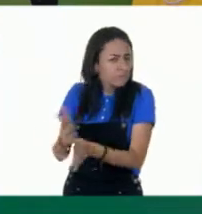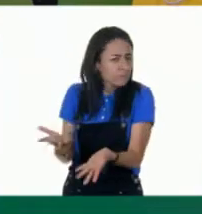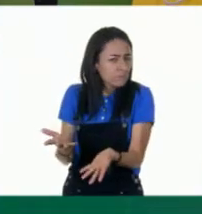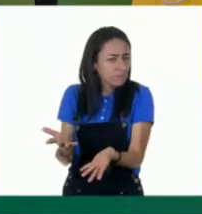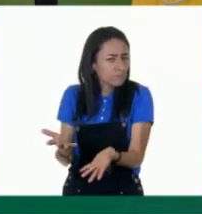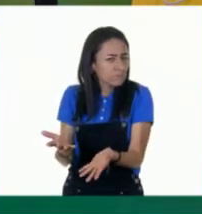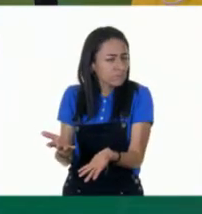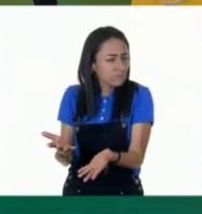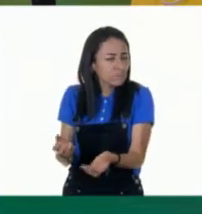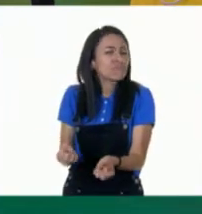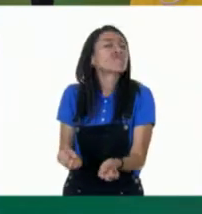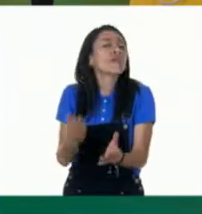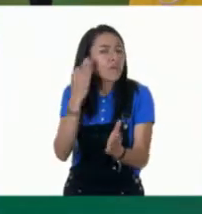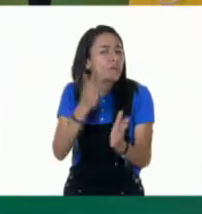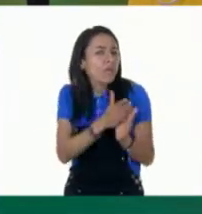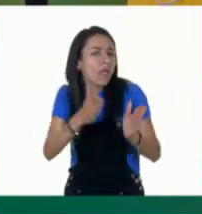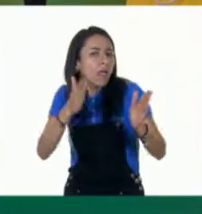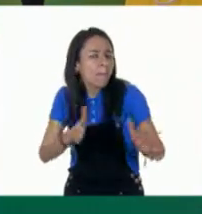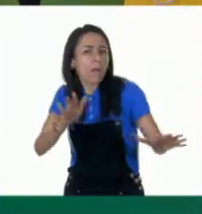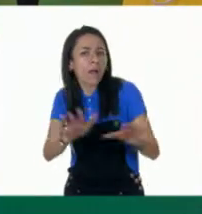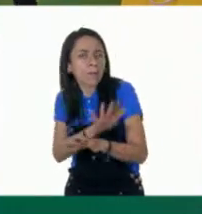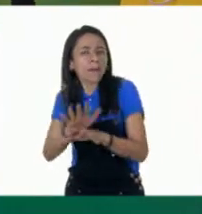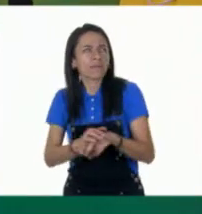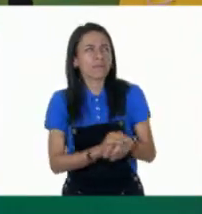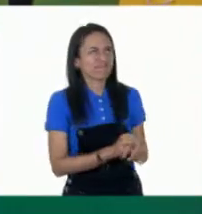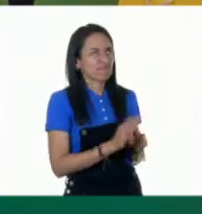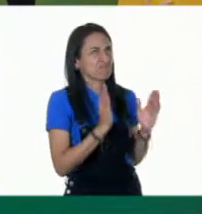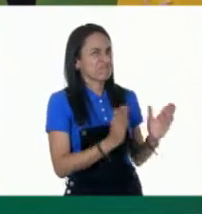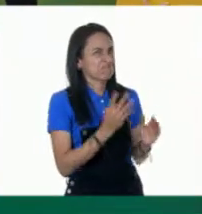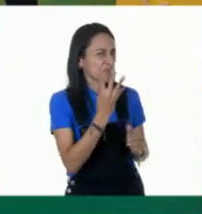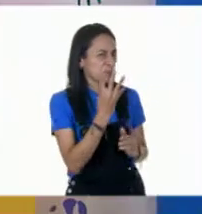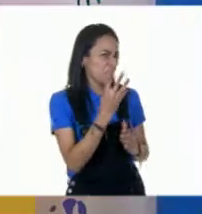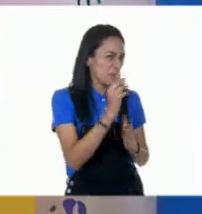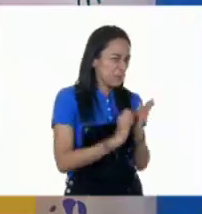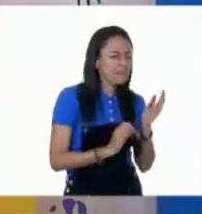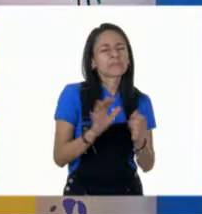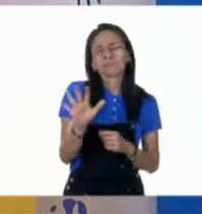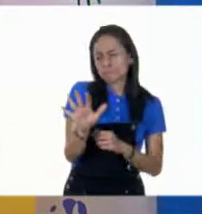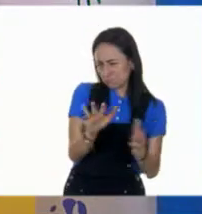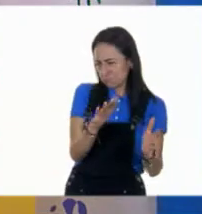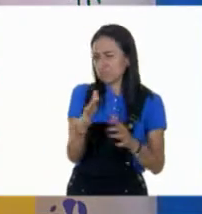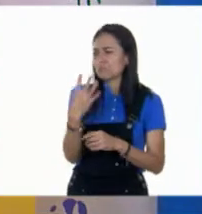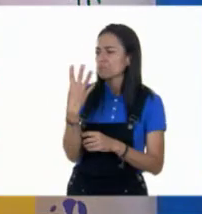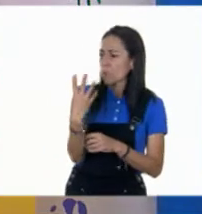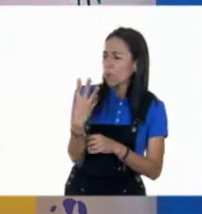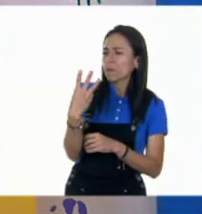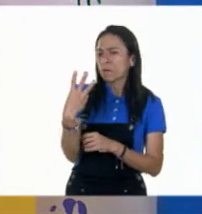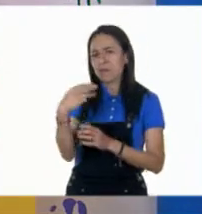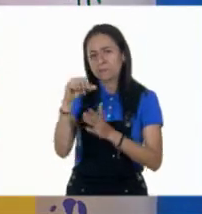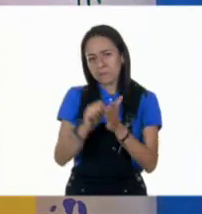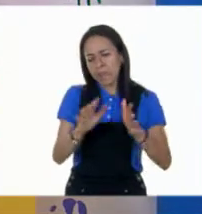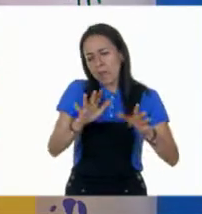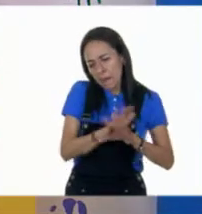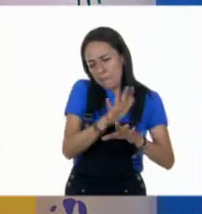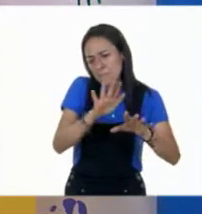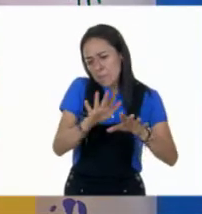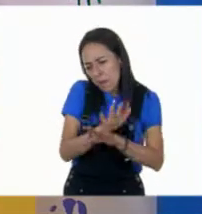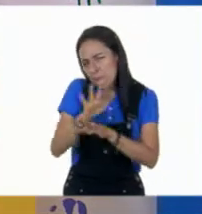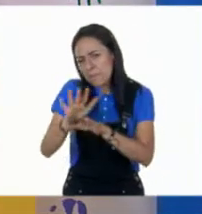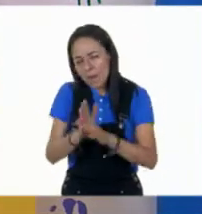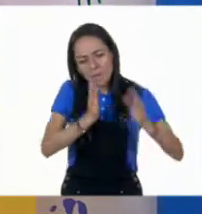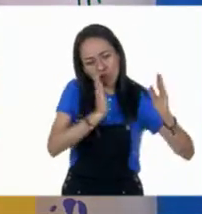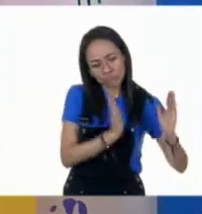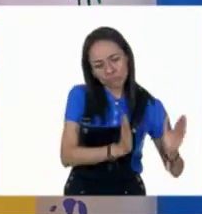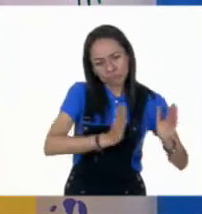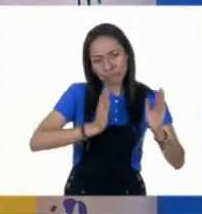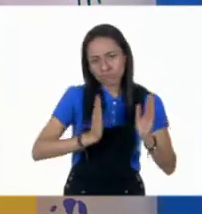¿Cada 4 meses? Aproximadamente. ¿Ah? Entre 3-4 meses tenemos algunos cambios que se van dando en cada una de las